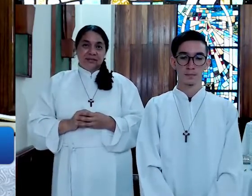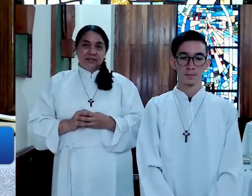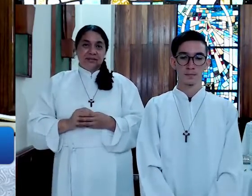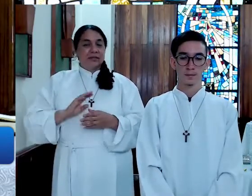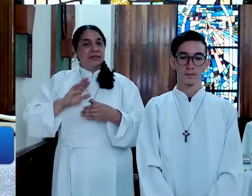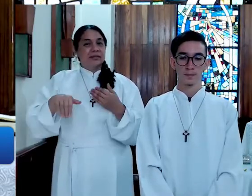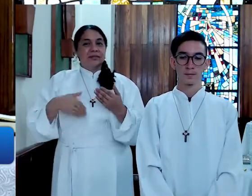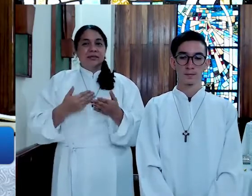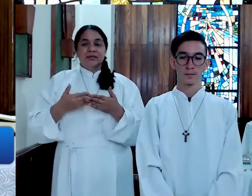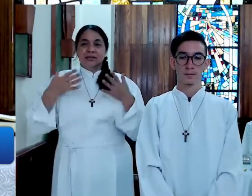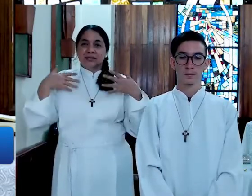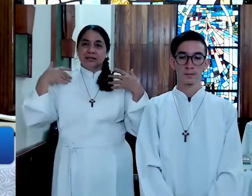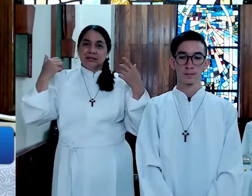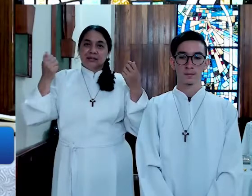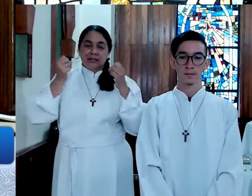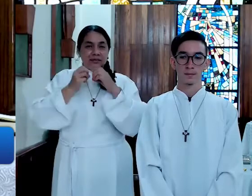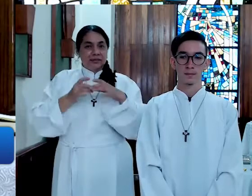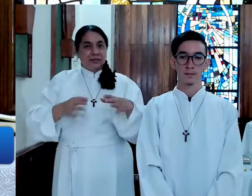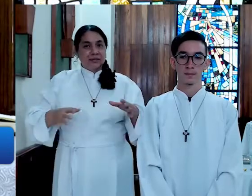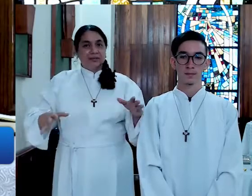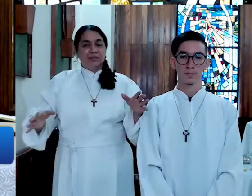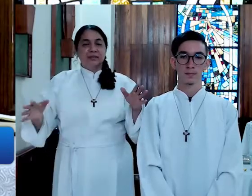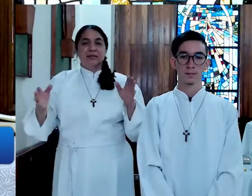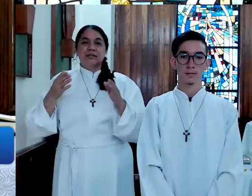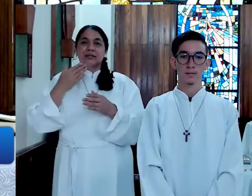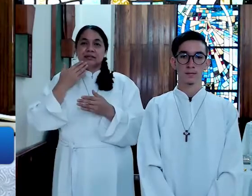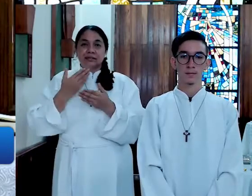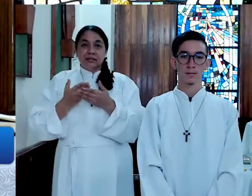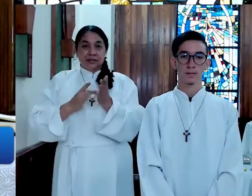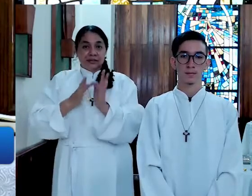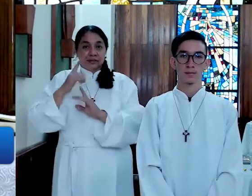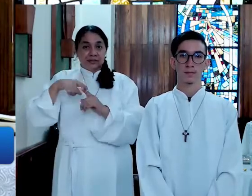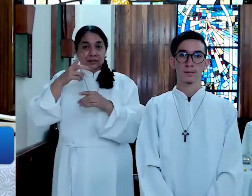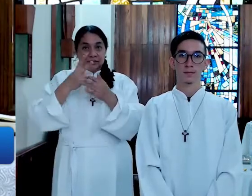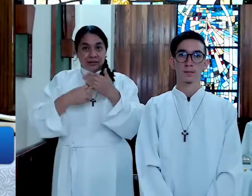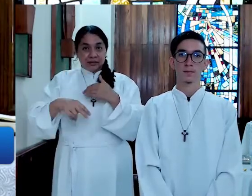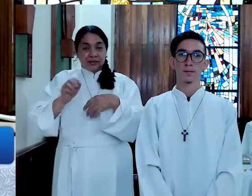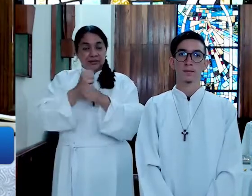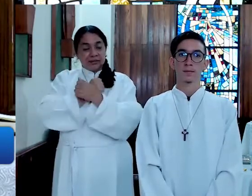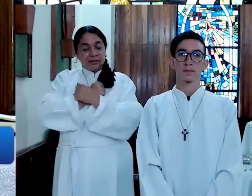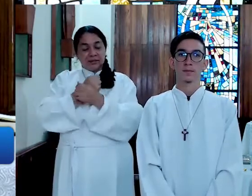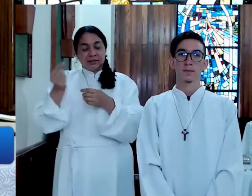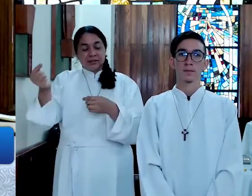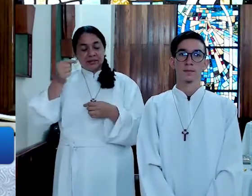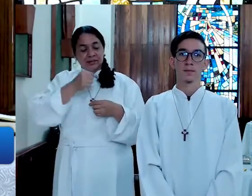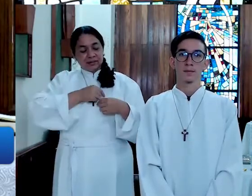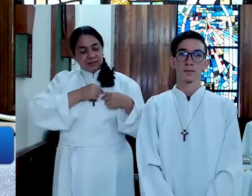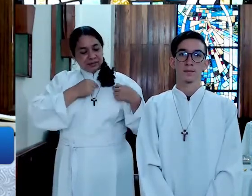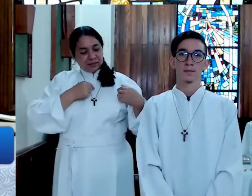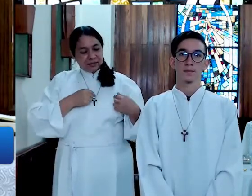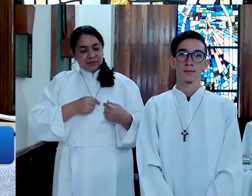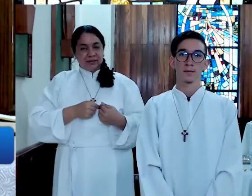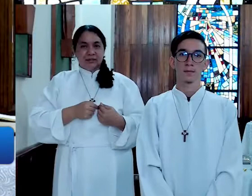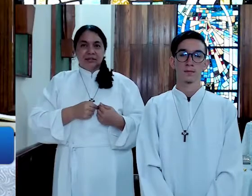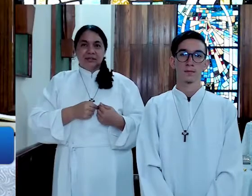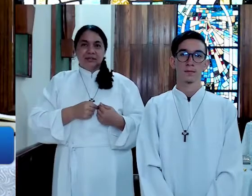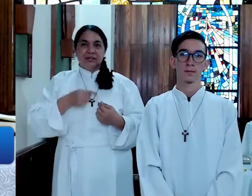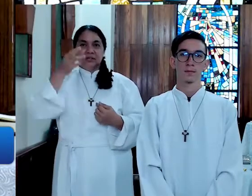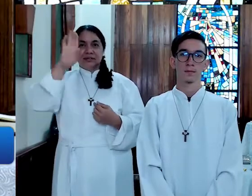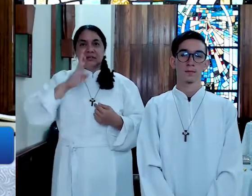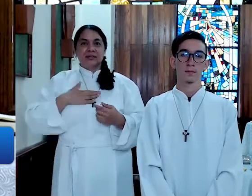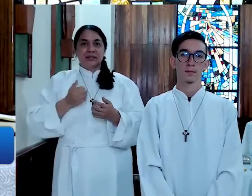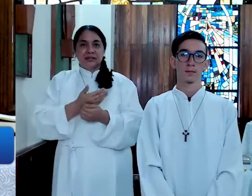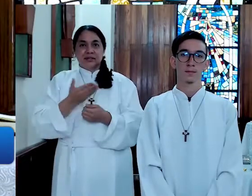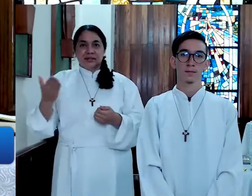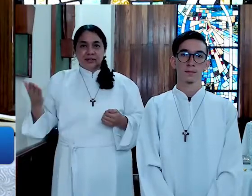Que todas las gracias derramadas a través de Jesucristo, su Hijo amado, lleguen a nuestros corazones. El Señor